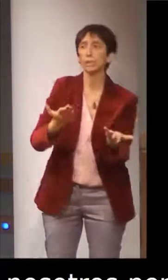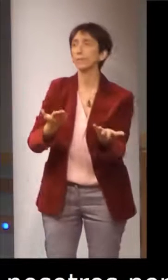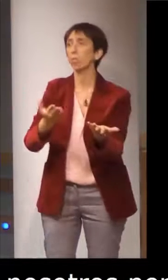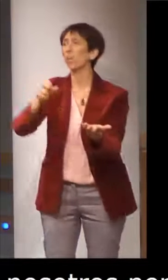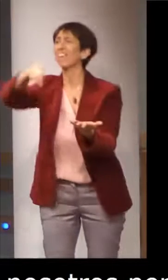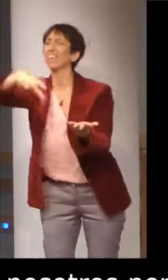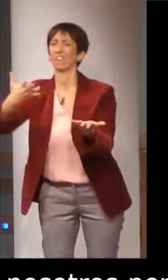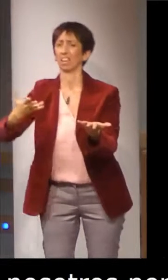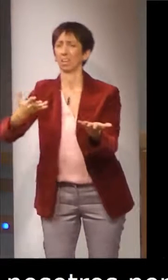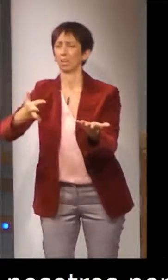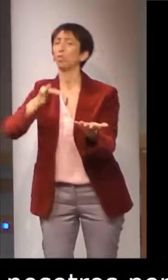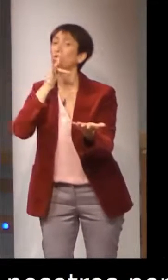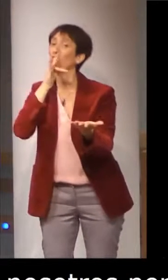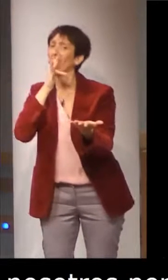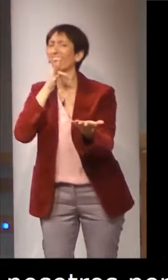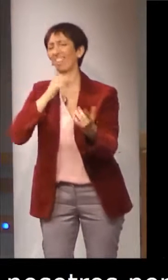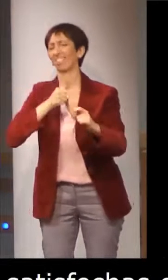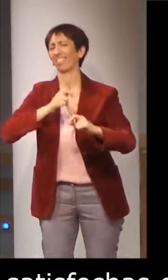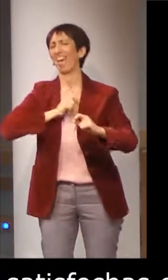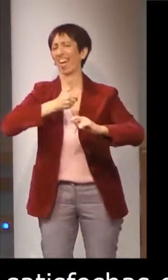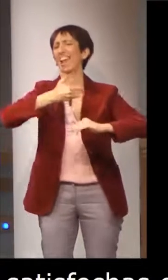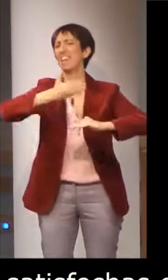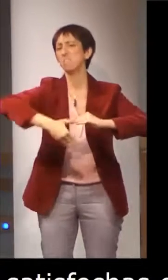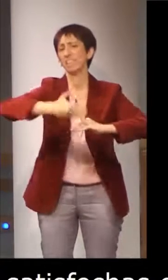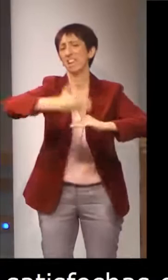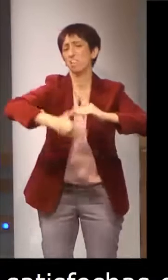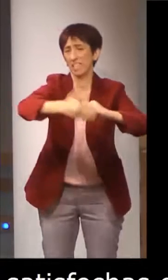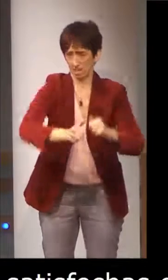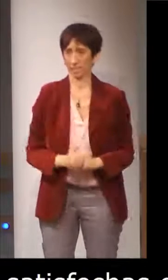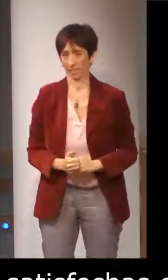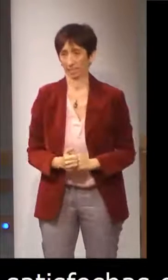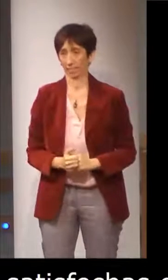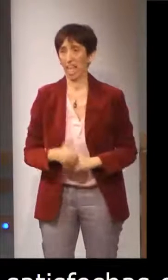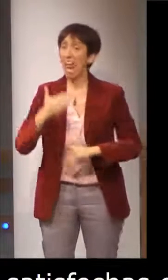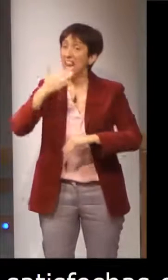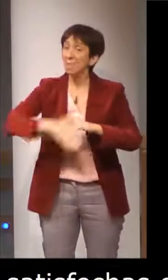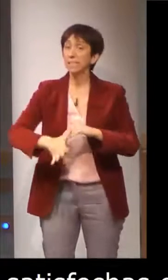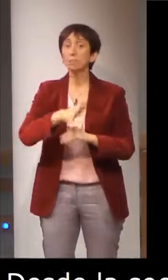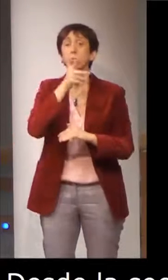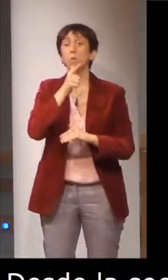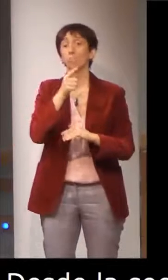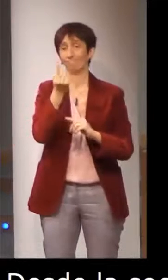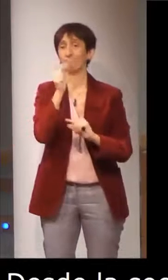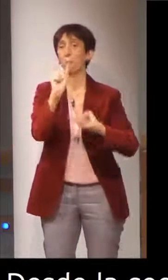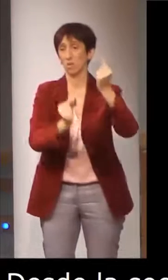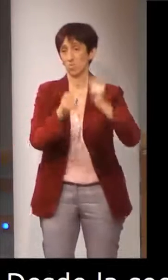Desde la sociedad, las administraciones, todavía se nos imponen límites.